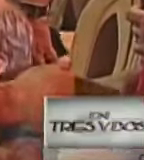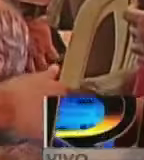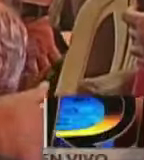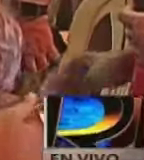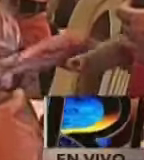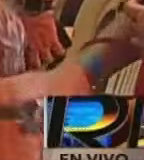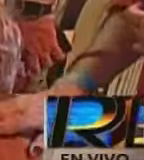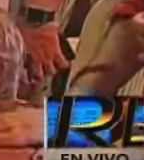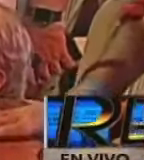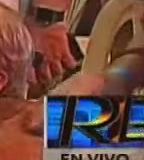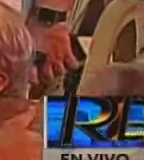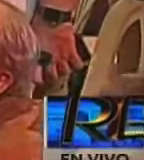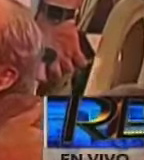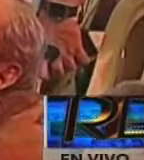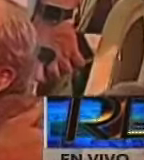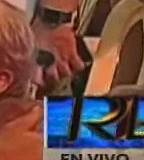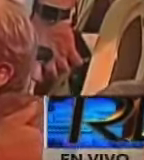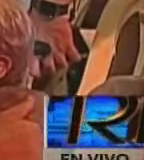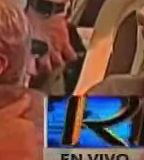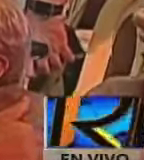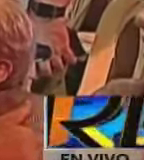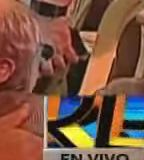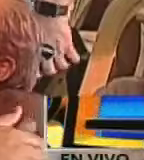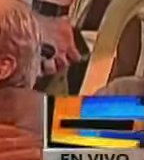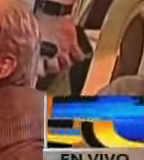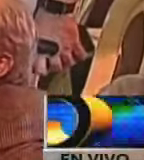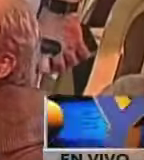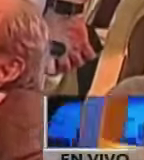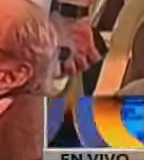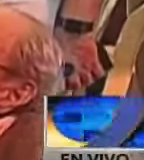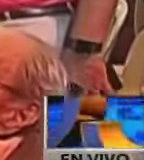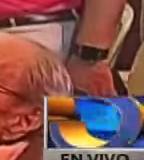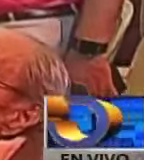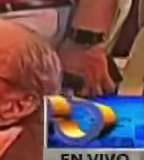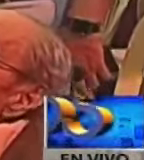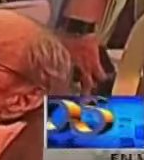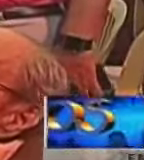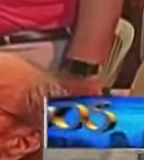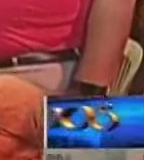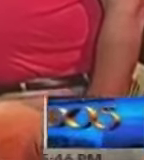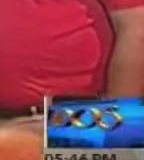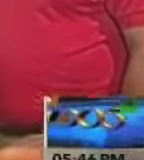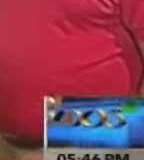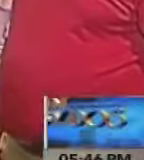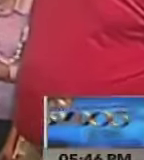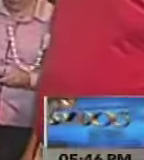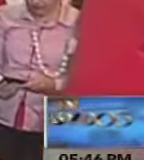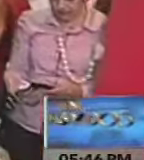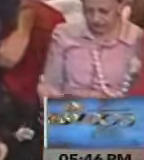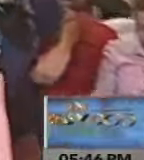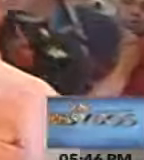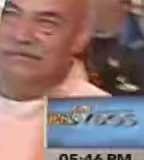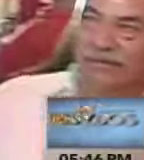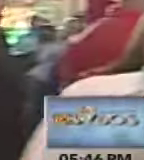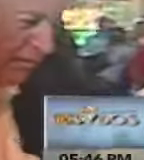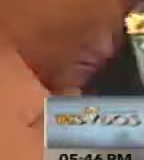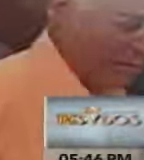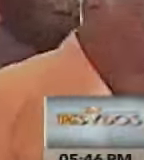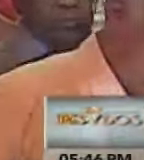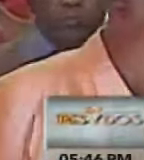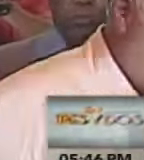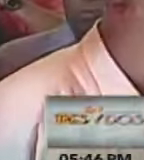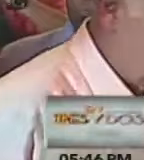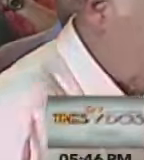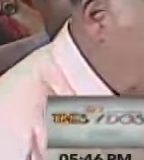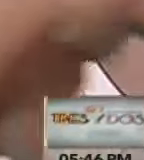necesite las divisas para ayudar a nuestro proceso revolucionario. Vamos a conversar con parte de los trabajadores que están en este momento en el complejo Ana